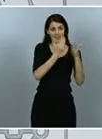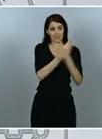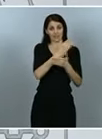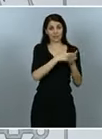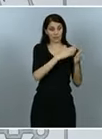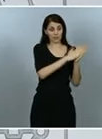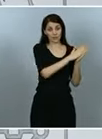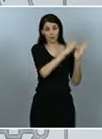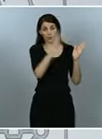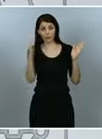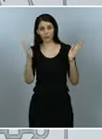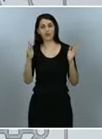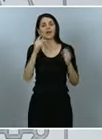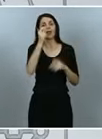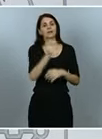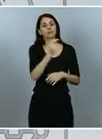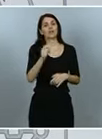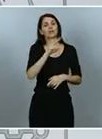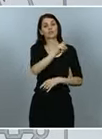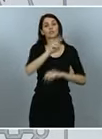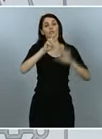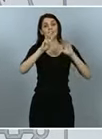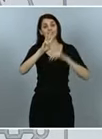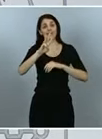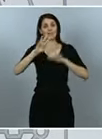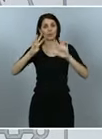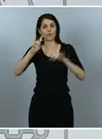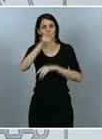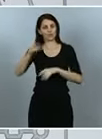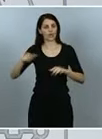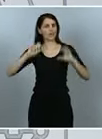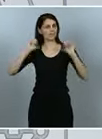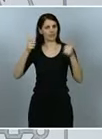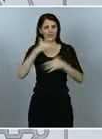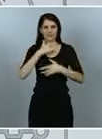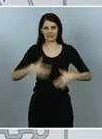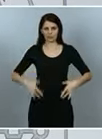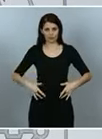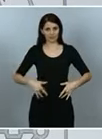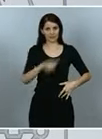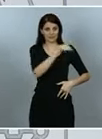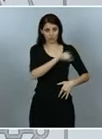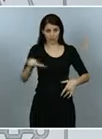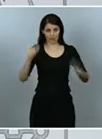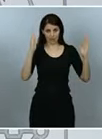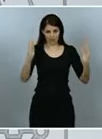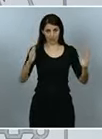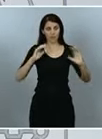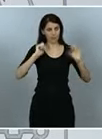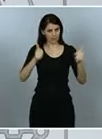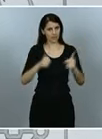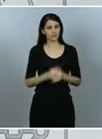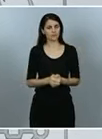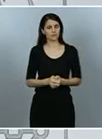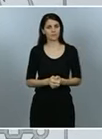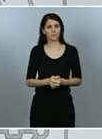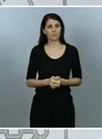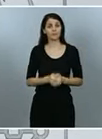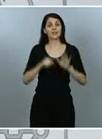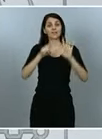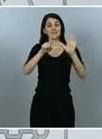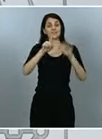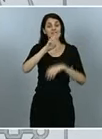231 personas que han iniciados síntomas en esos últimos siete días además tenemos a 63 fallecidos